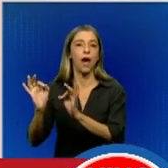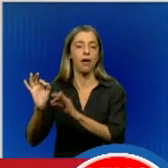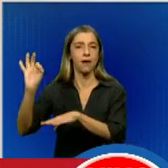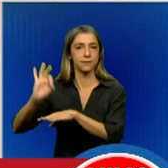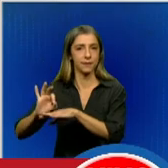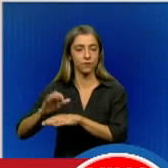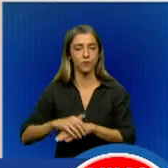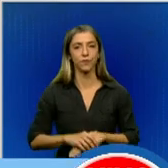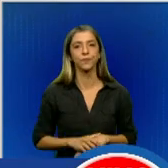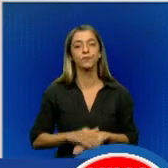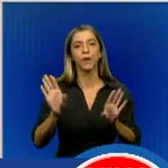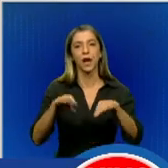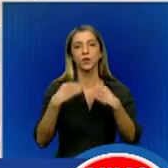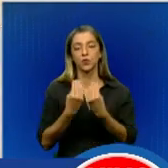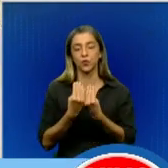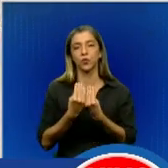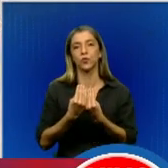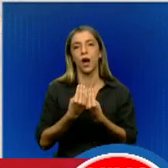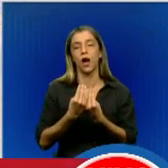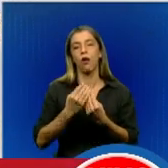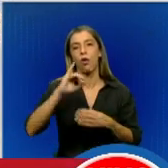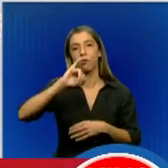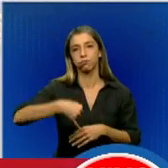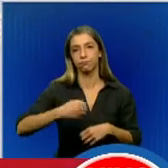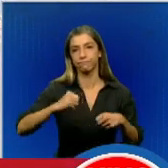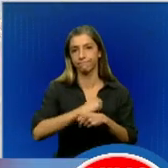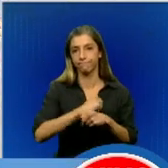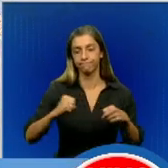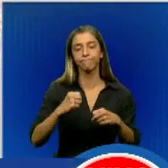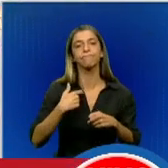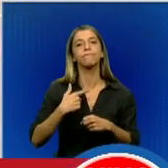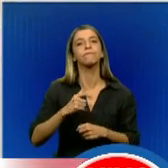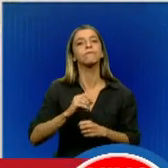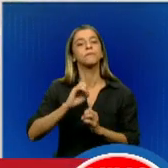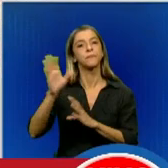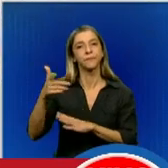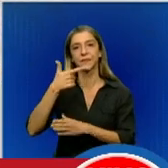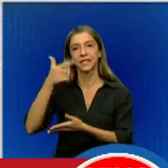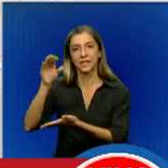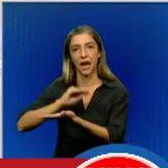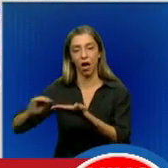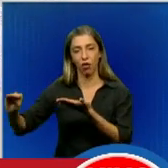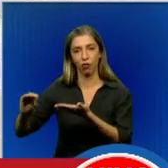resulta afirmativo se comunicará al honorable senado